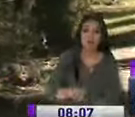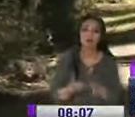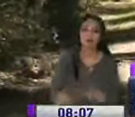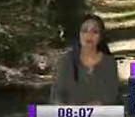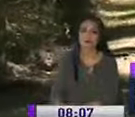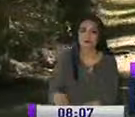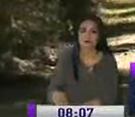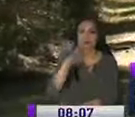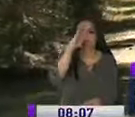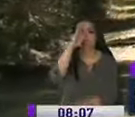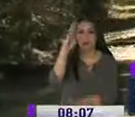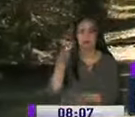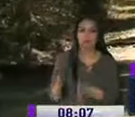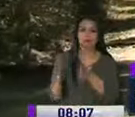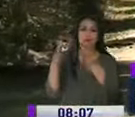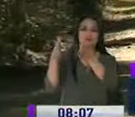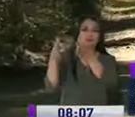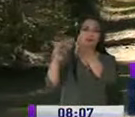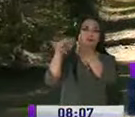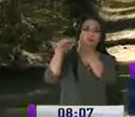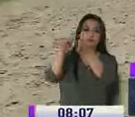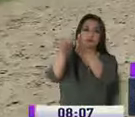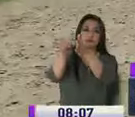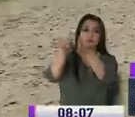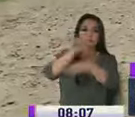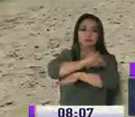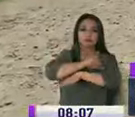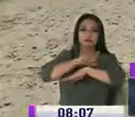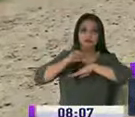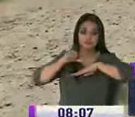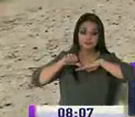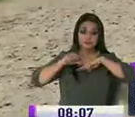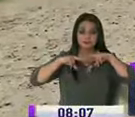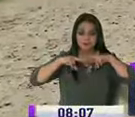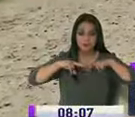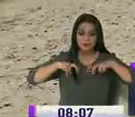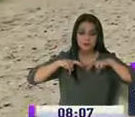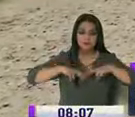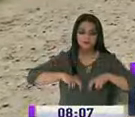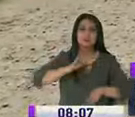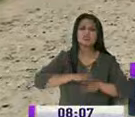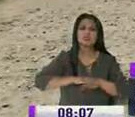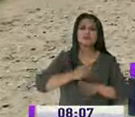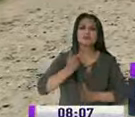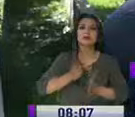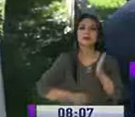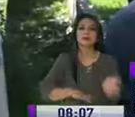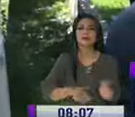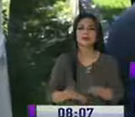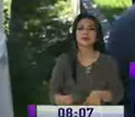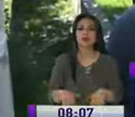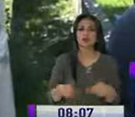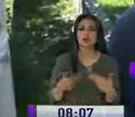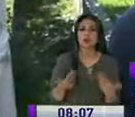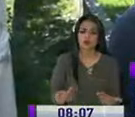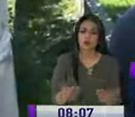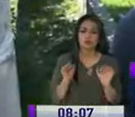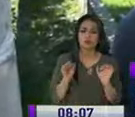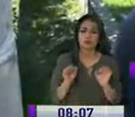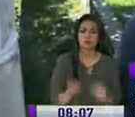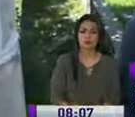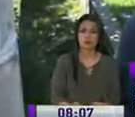por medicina legal y trasladado hasta la morgue. La autopsia de ley determinará las causas de su muerte. Es primera vez, pues